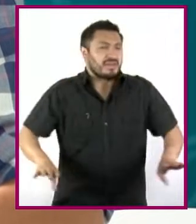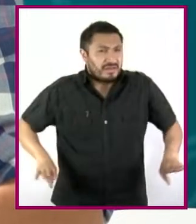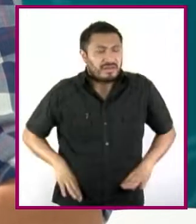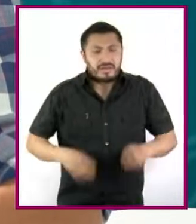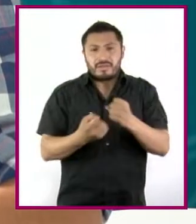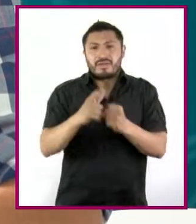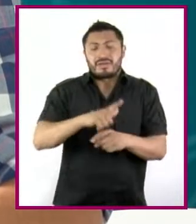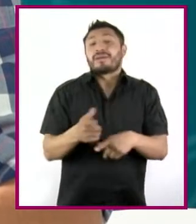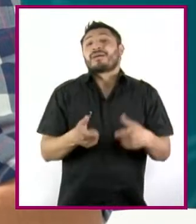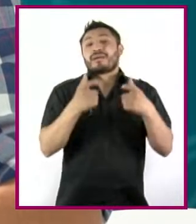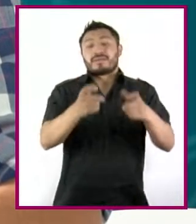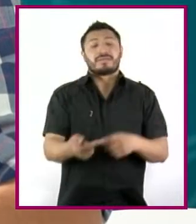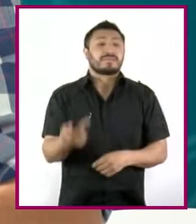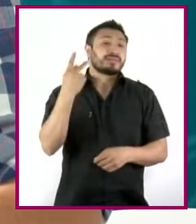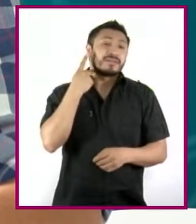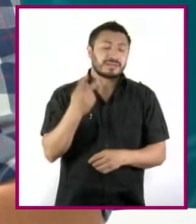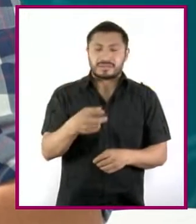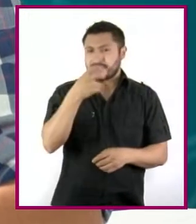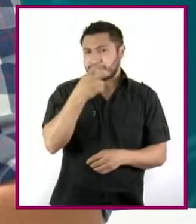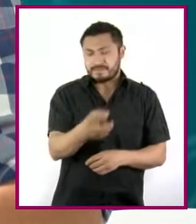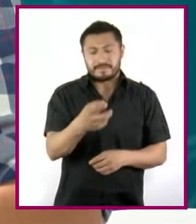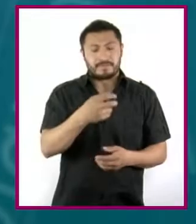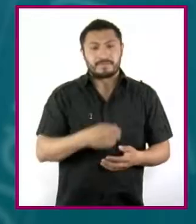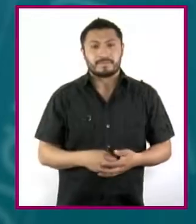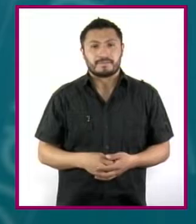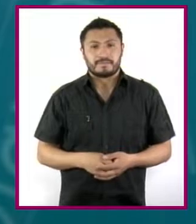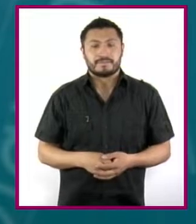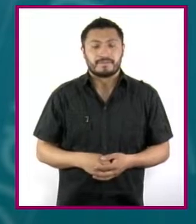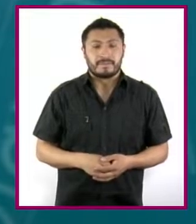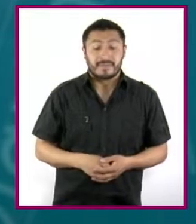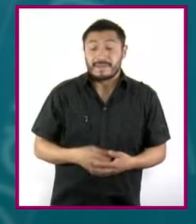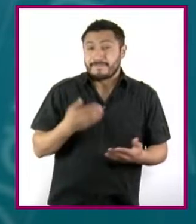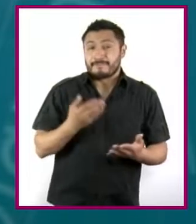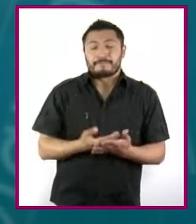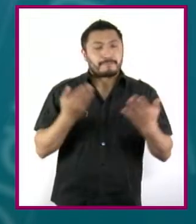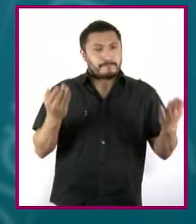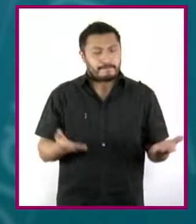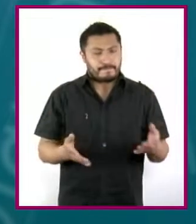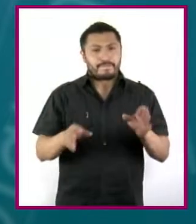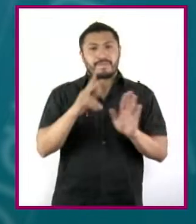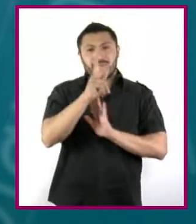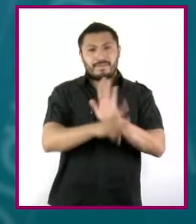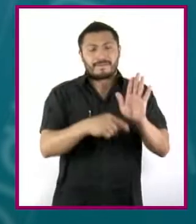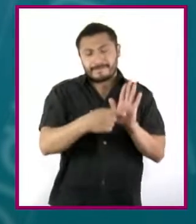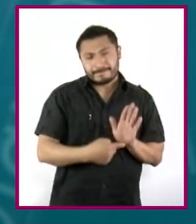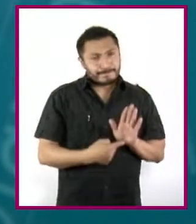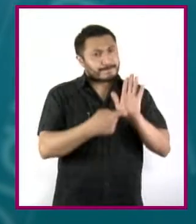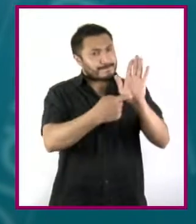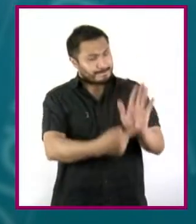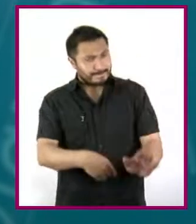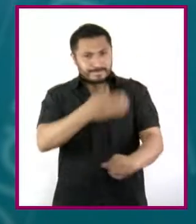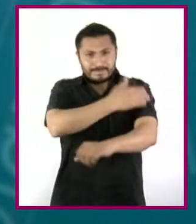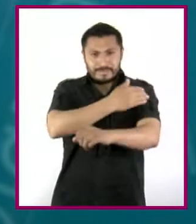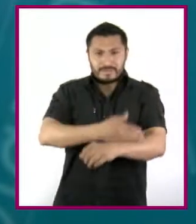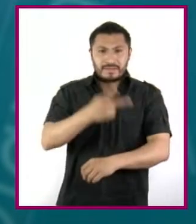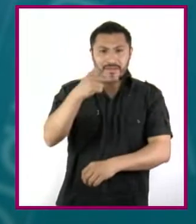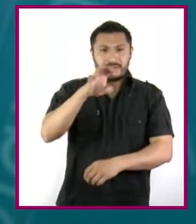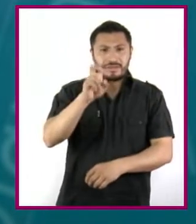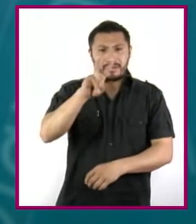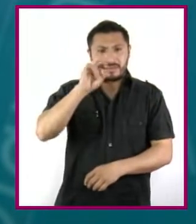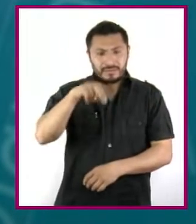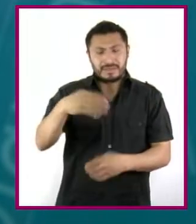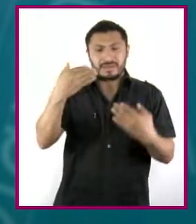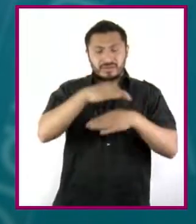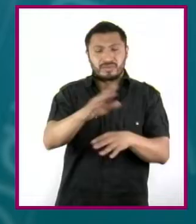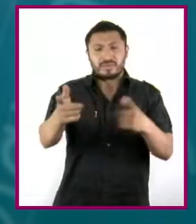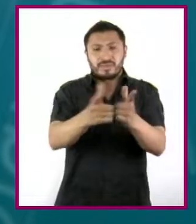sociales, económicas y políticas del momento en que surgen. Ahora pasemos al reportaje que preparó nuestro compañero Kevin sobre los grupos